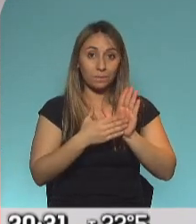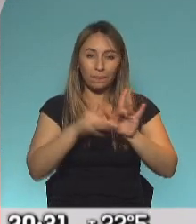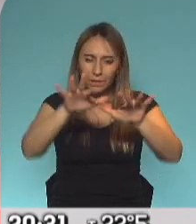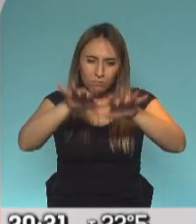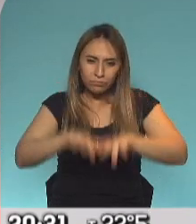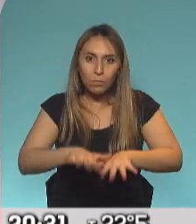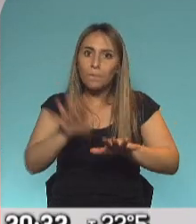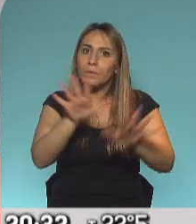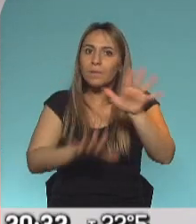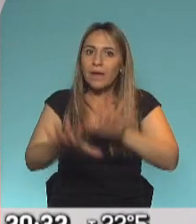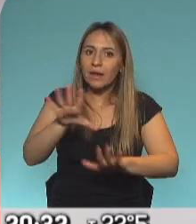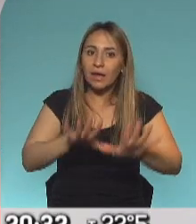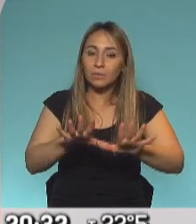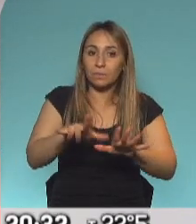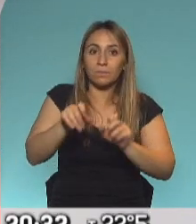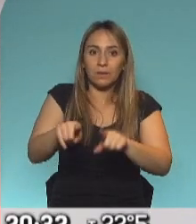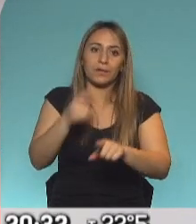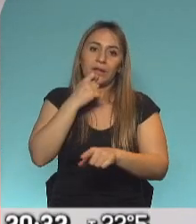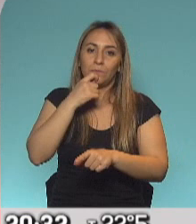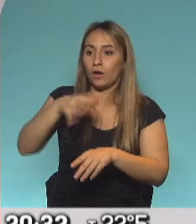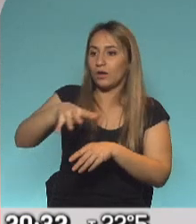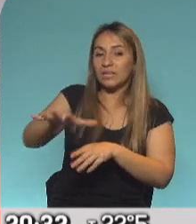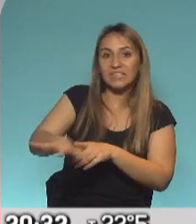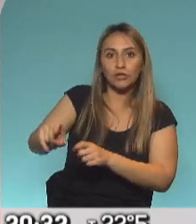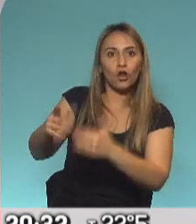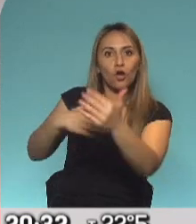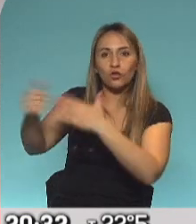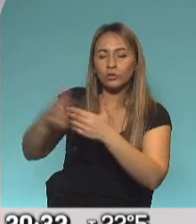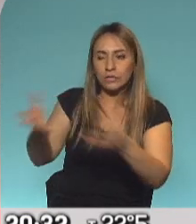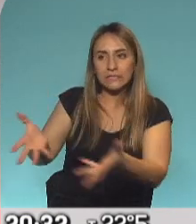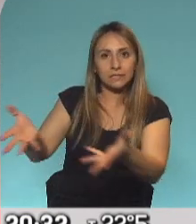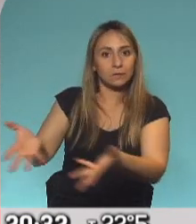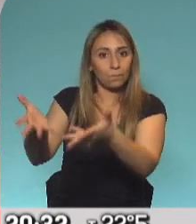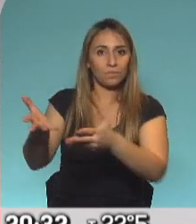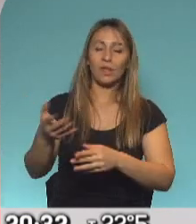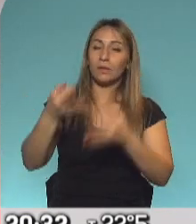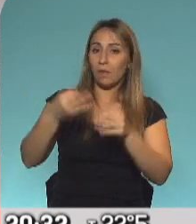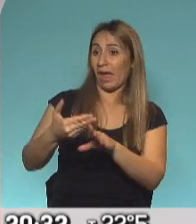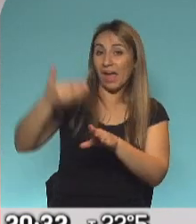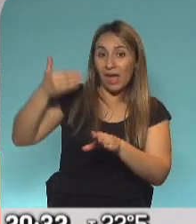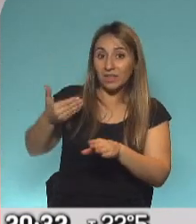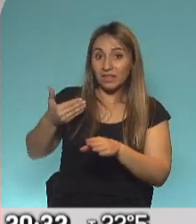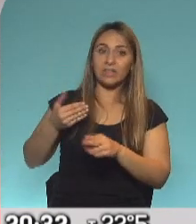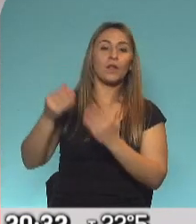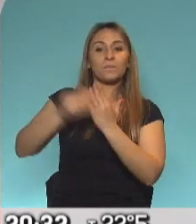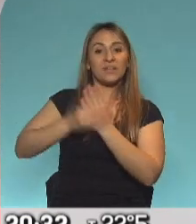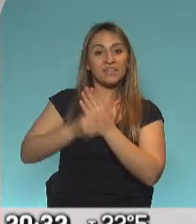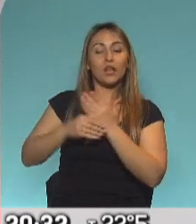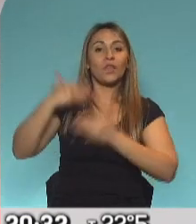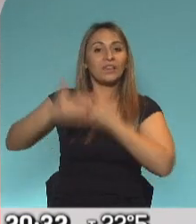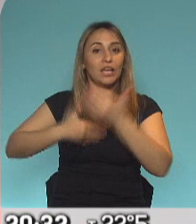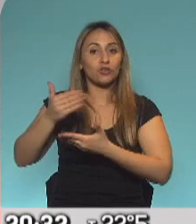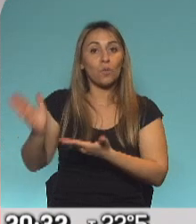el sector de la construcción, por ejemplo. Días antes había habido una reunión en el Ministerio de Desarrollo